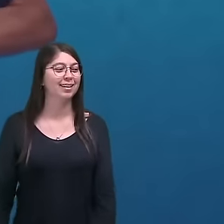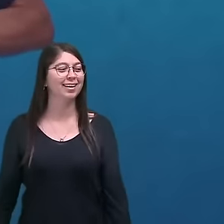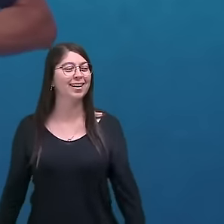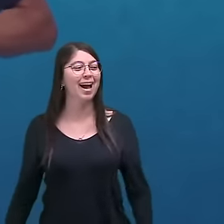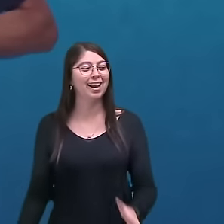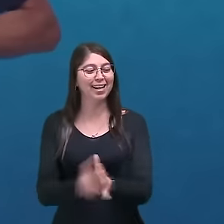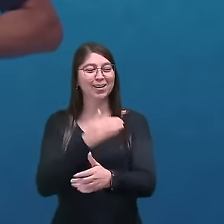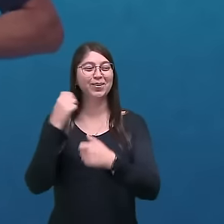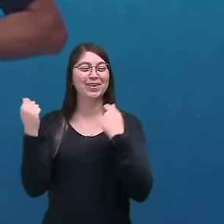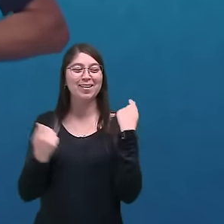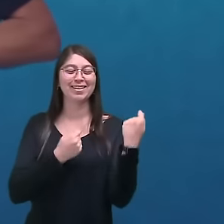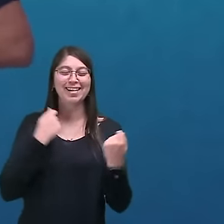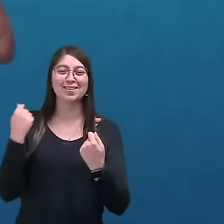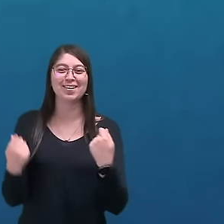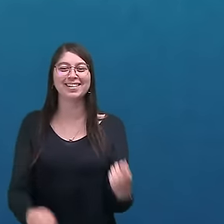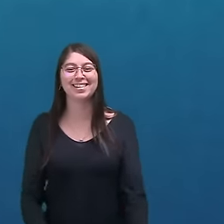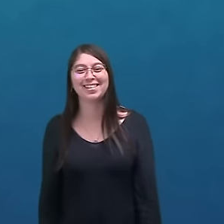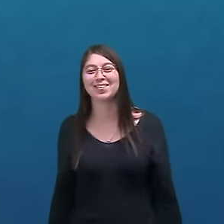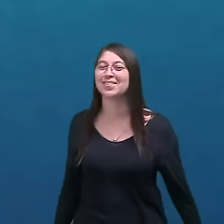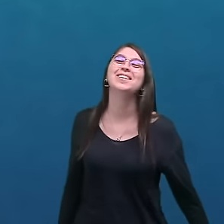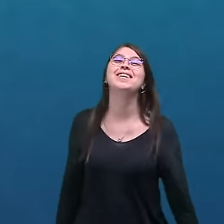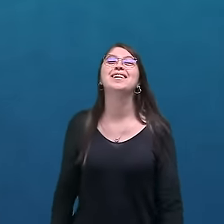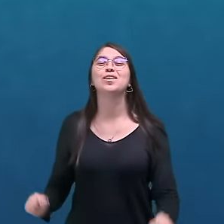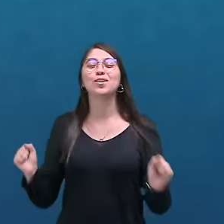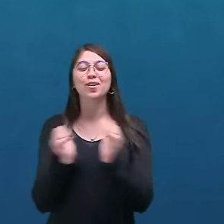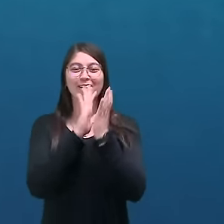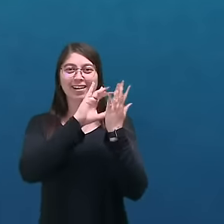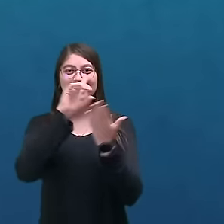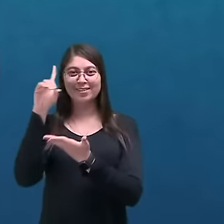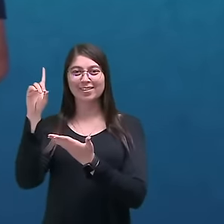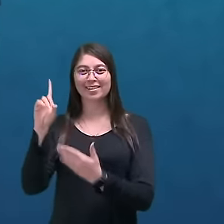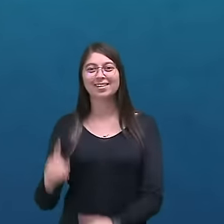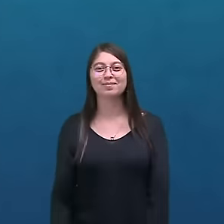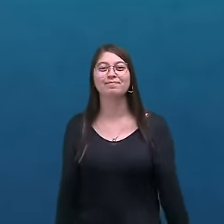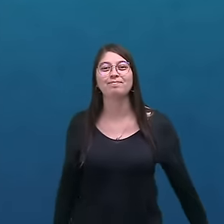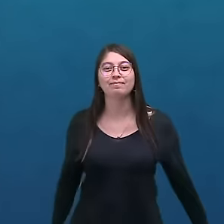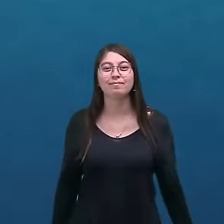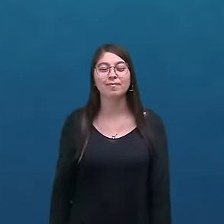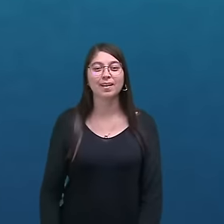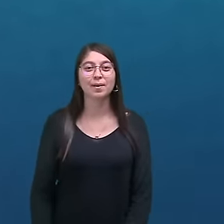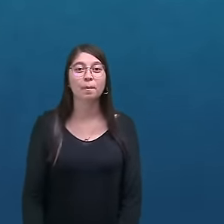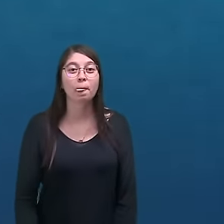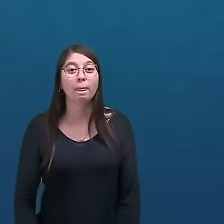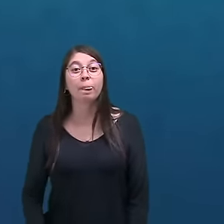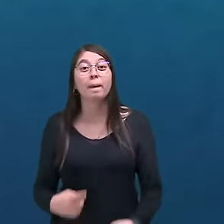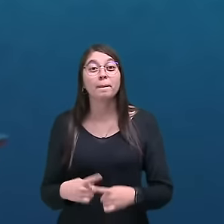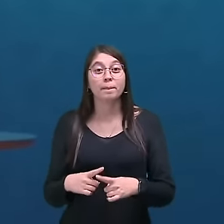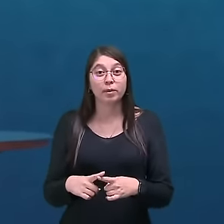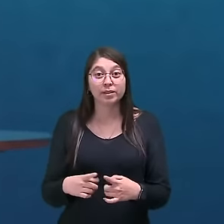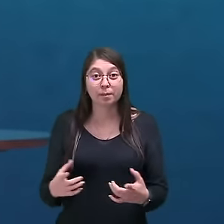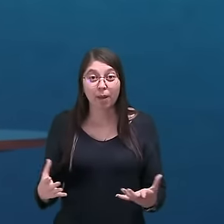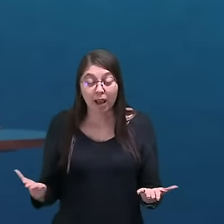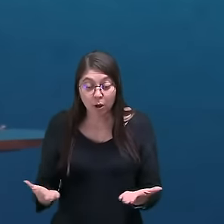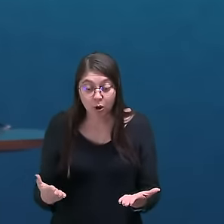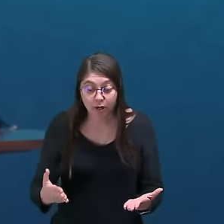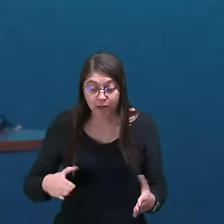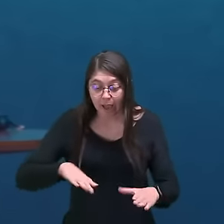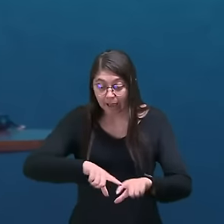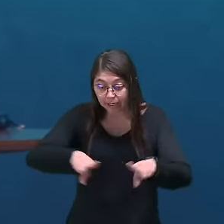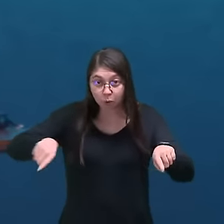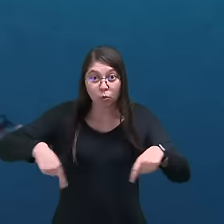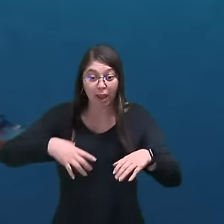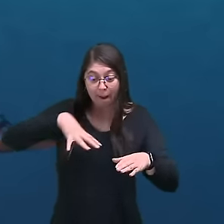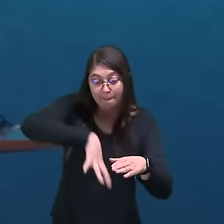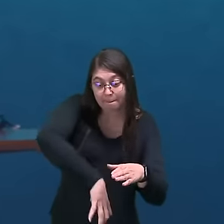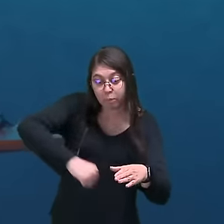¡Aleluya! Gloria a Dios. Si no hacemos ahora un buraco aquí, Pastor Eric,